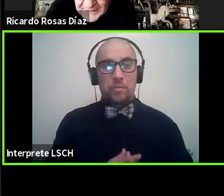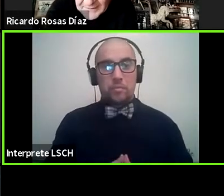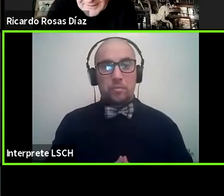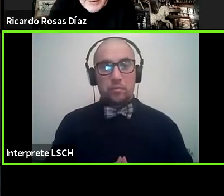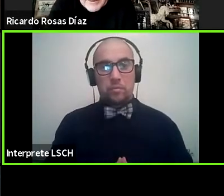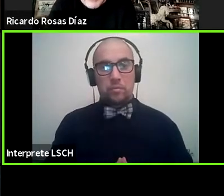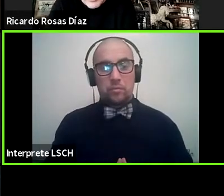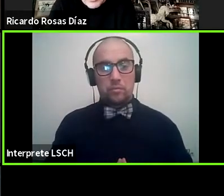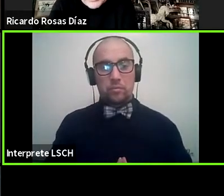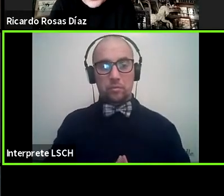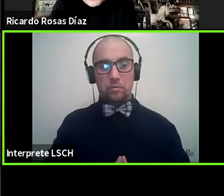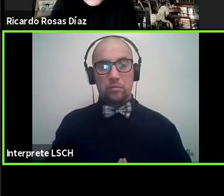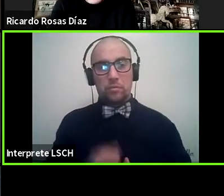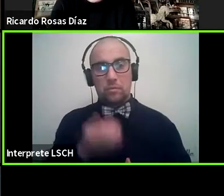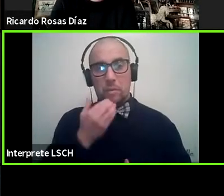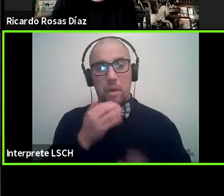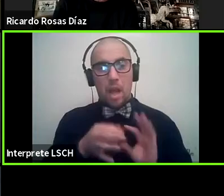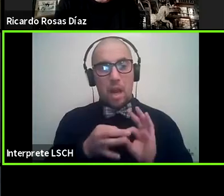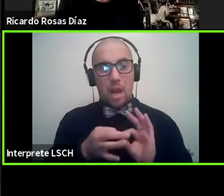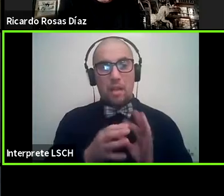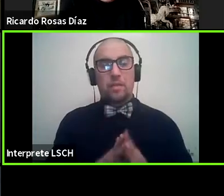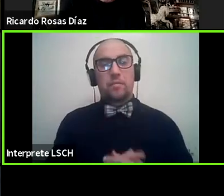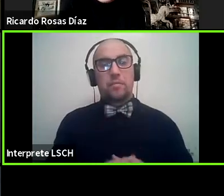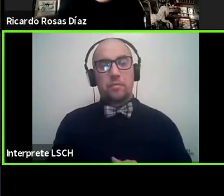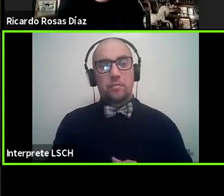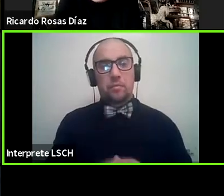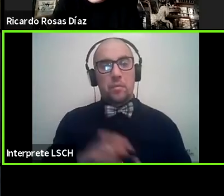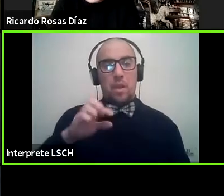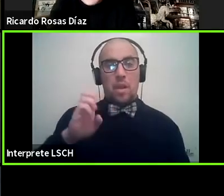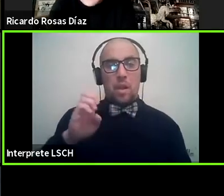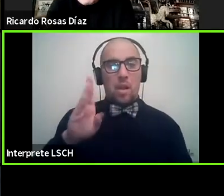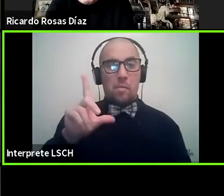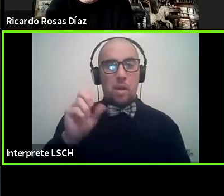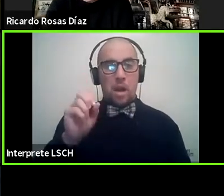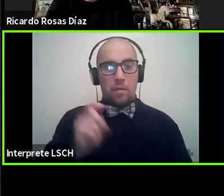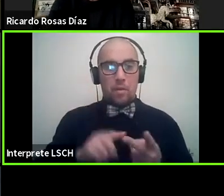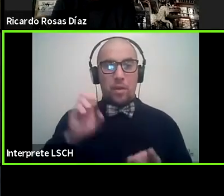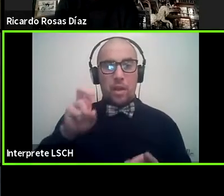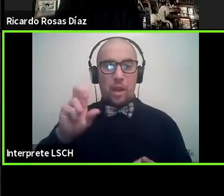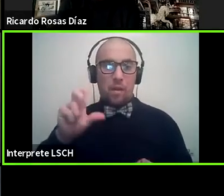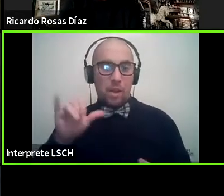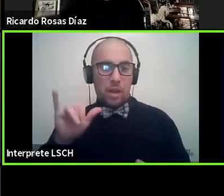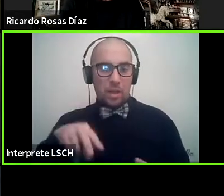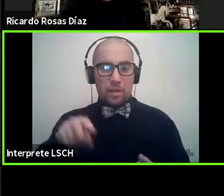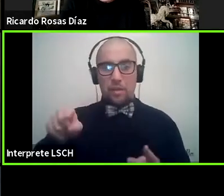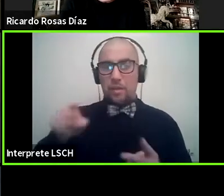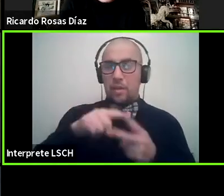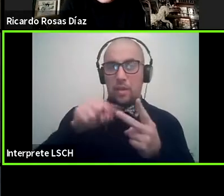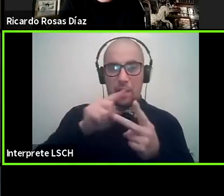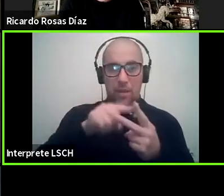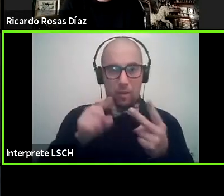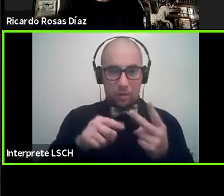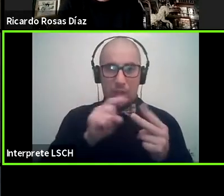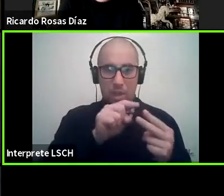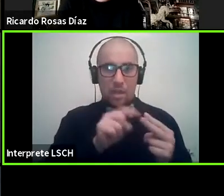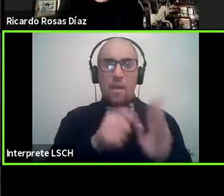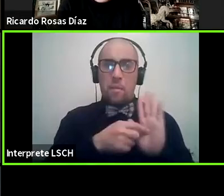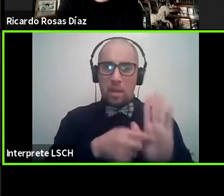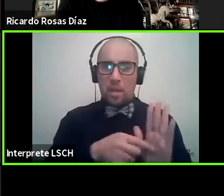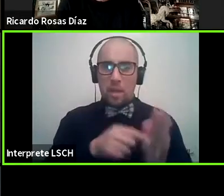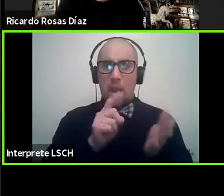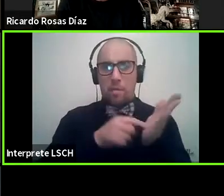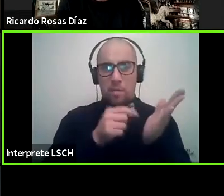Y también, por supuesto, a Pablo Escobar y a Evelyn Vera, quienes van desde CEDETI a presentarnos la